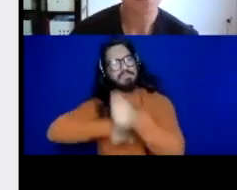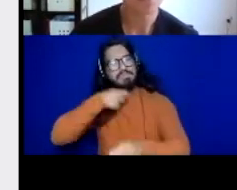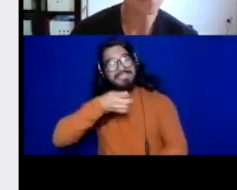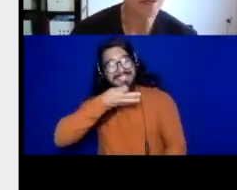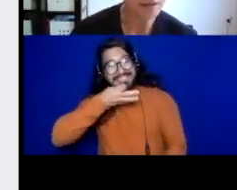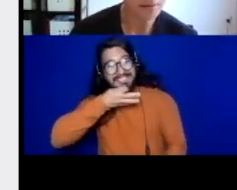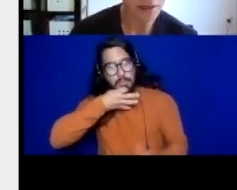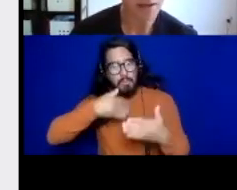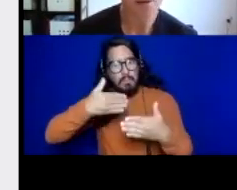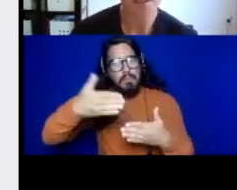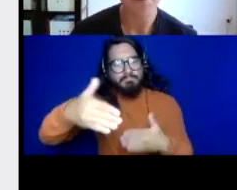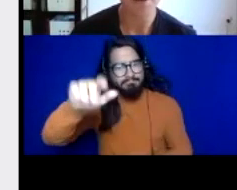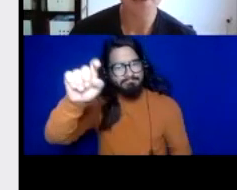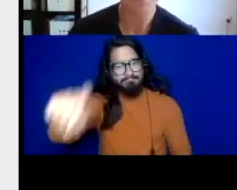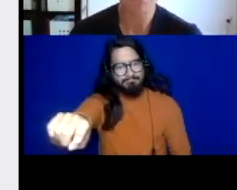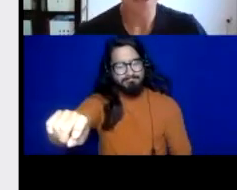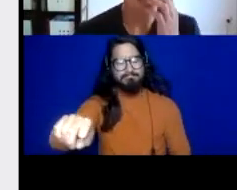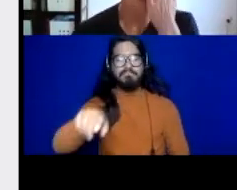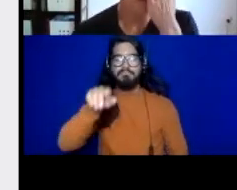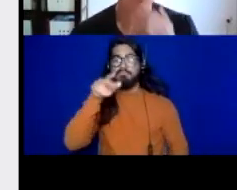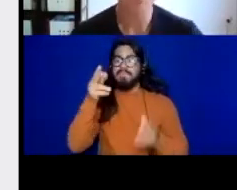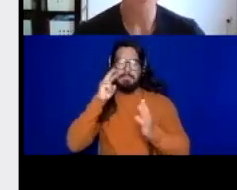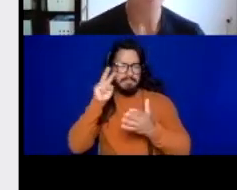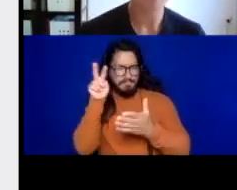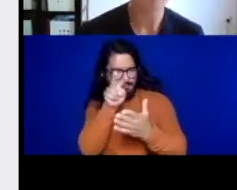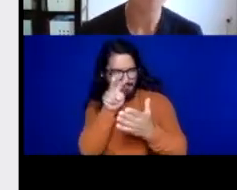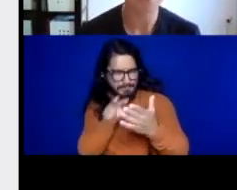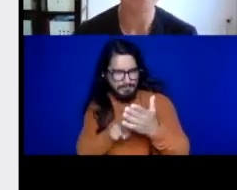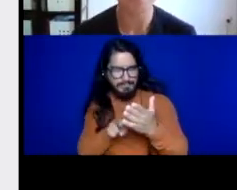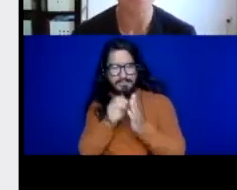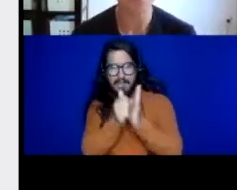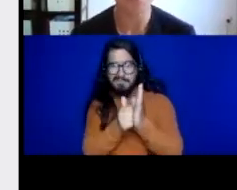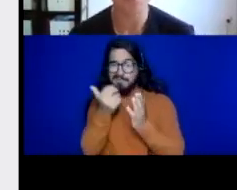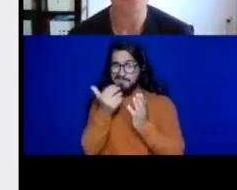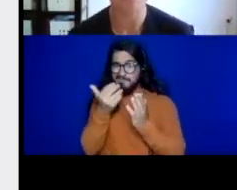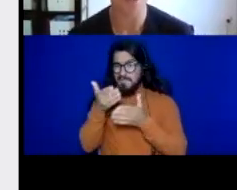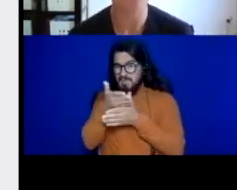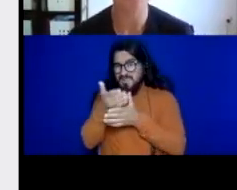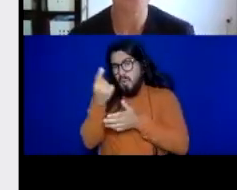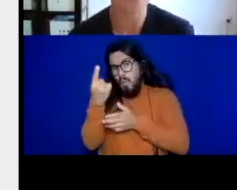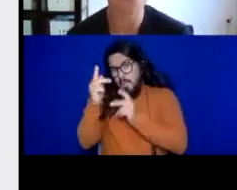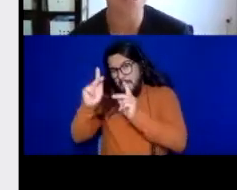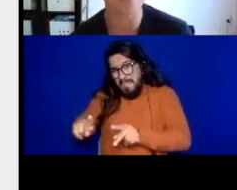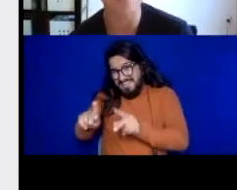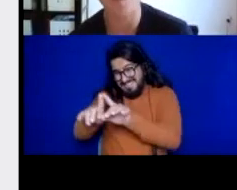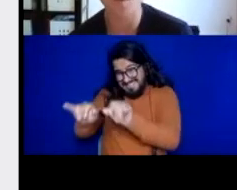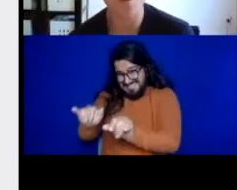eso quizás signifique que veamos su lista de cuentas y que tienen que comparten